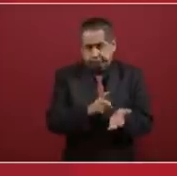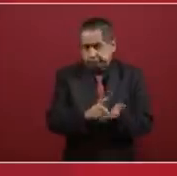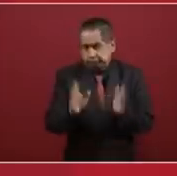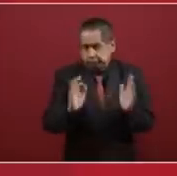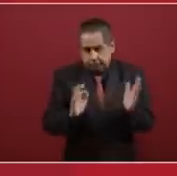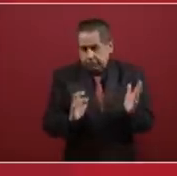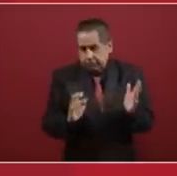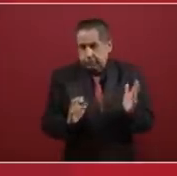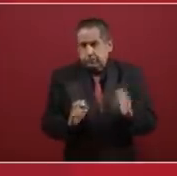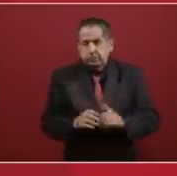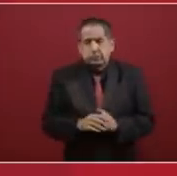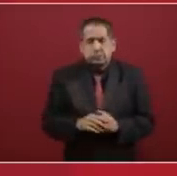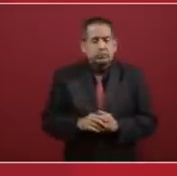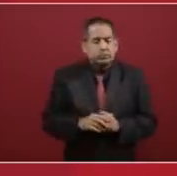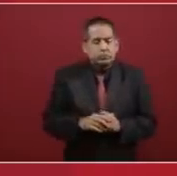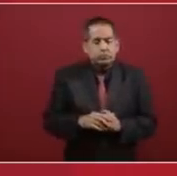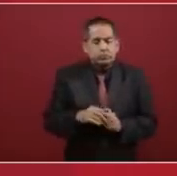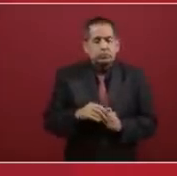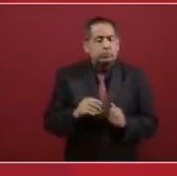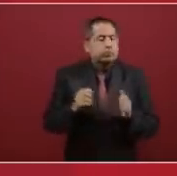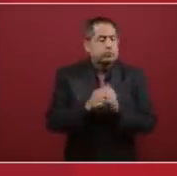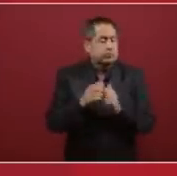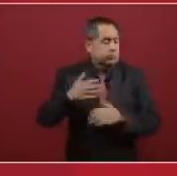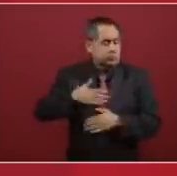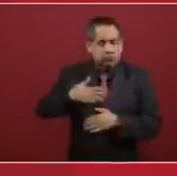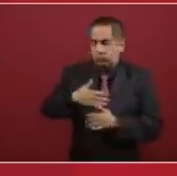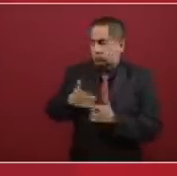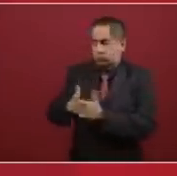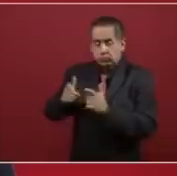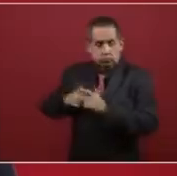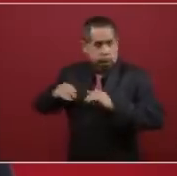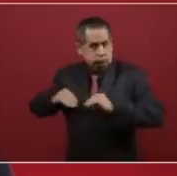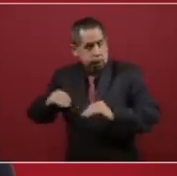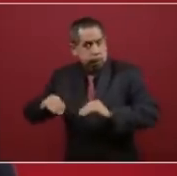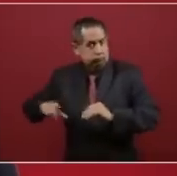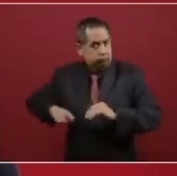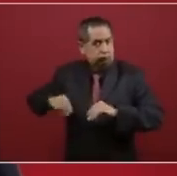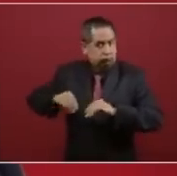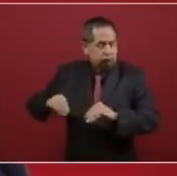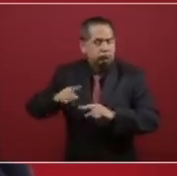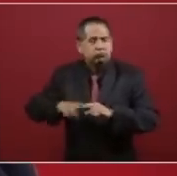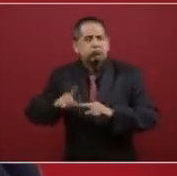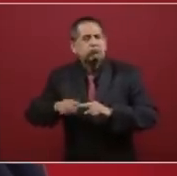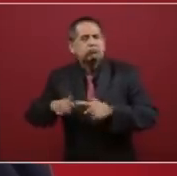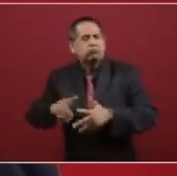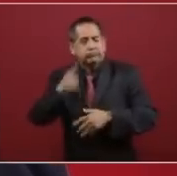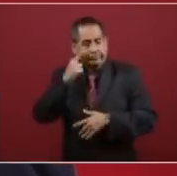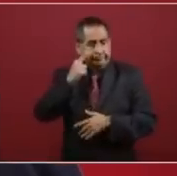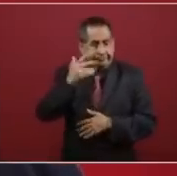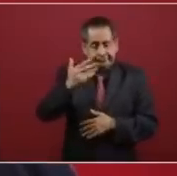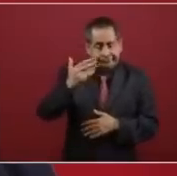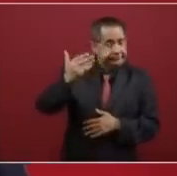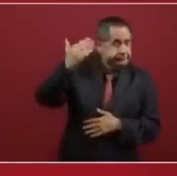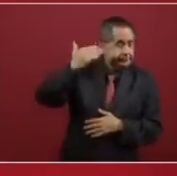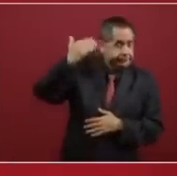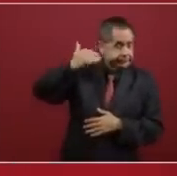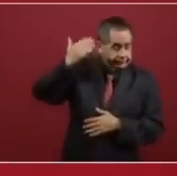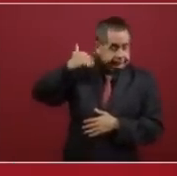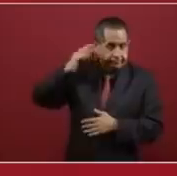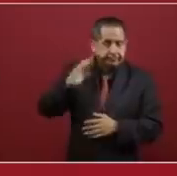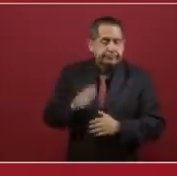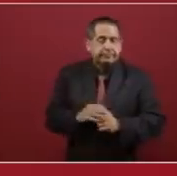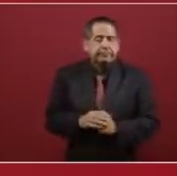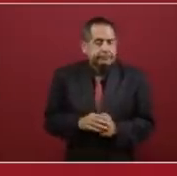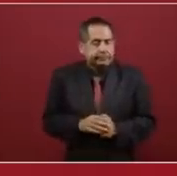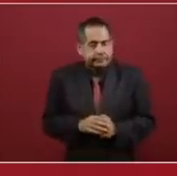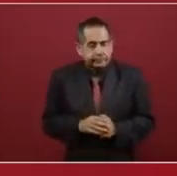con el movimiento nuestro. Antes